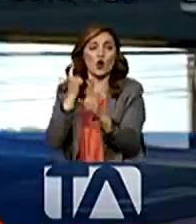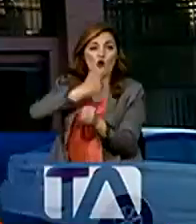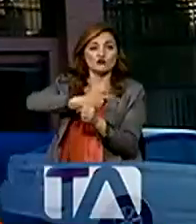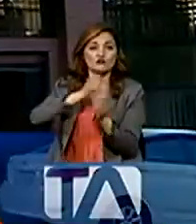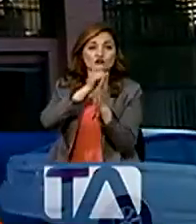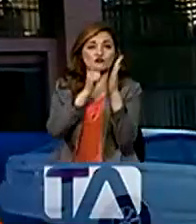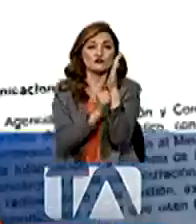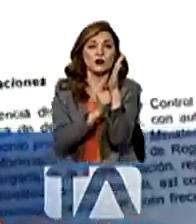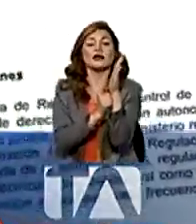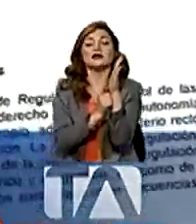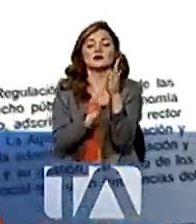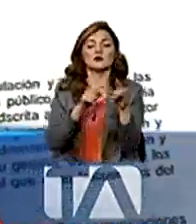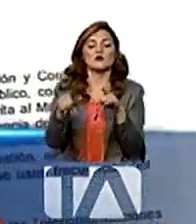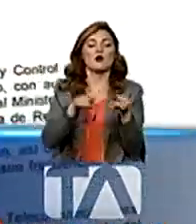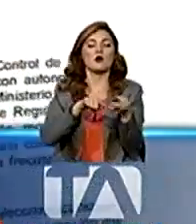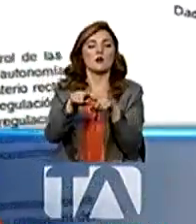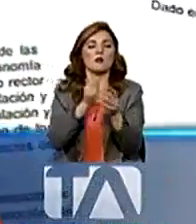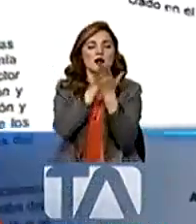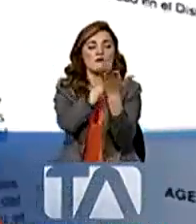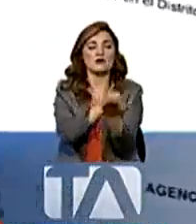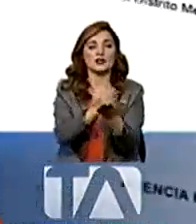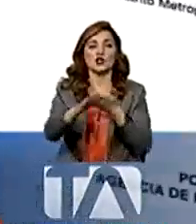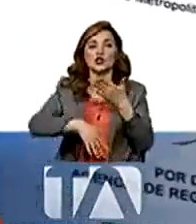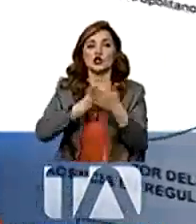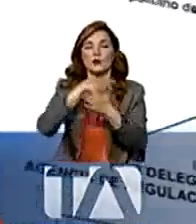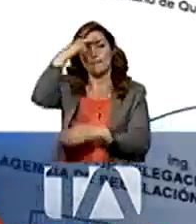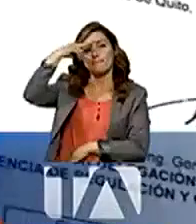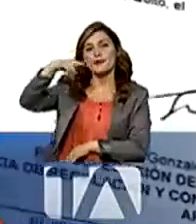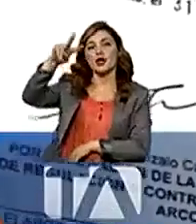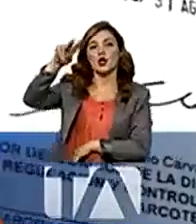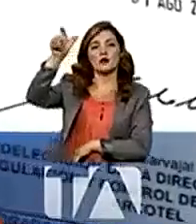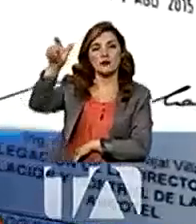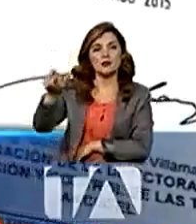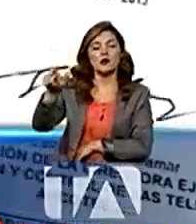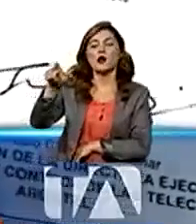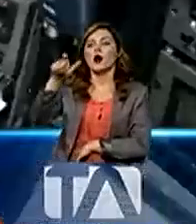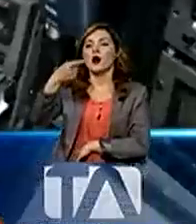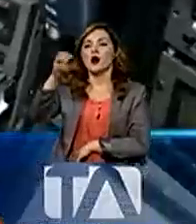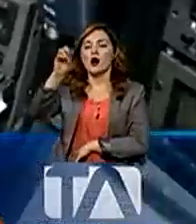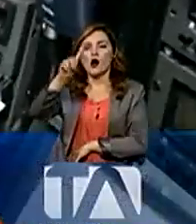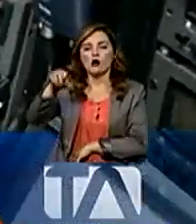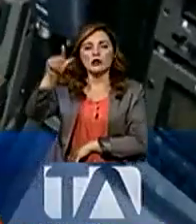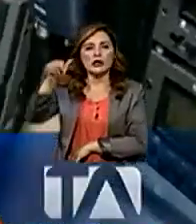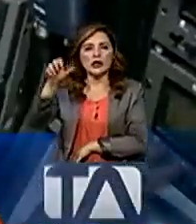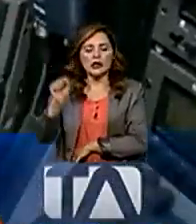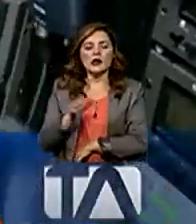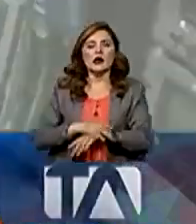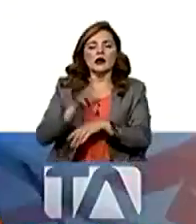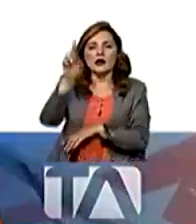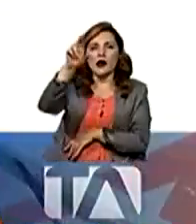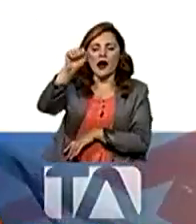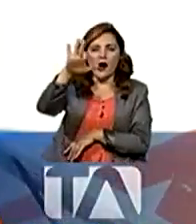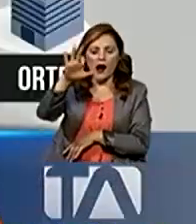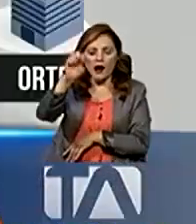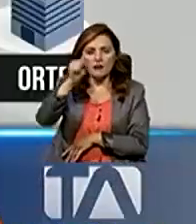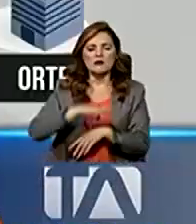Arcotel, beneficiando expresamente al zar de los medios, el mexicano Ángel González, para operar los canales RTS y